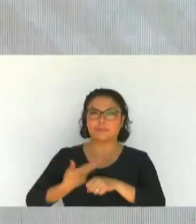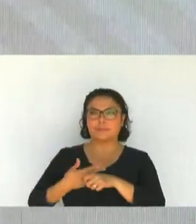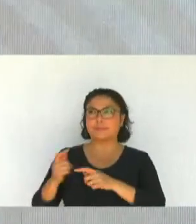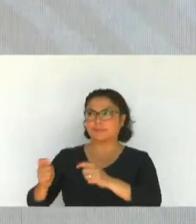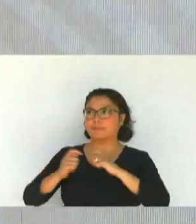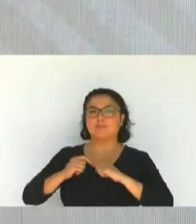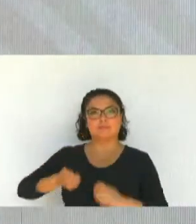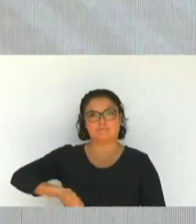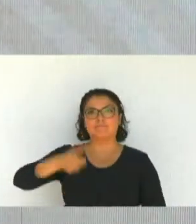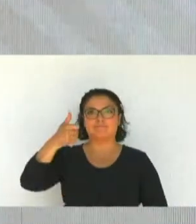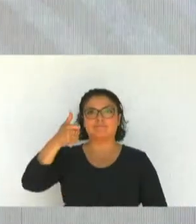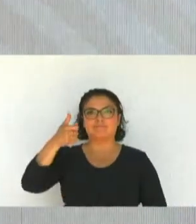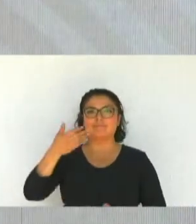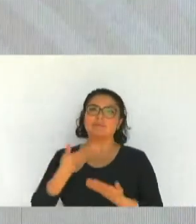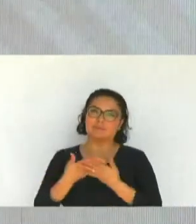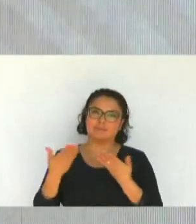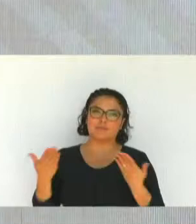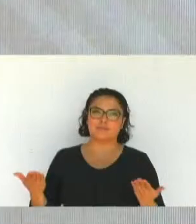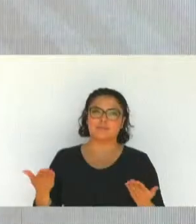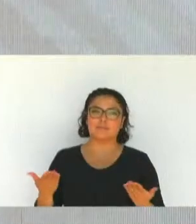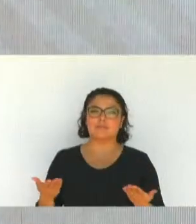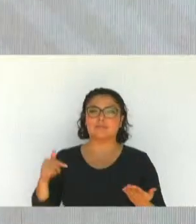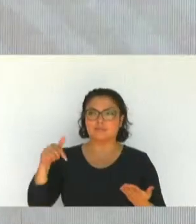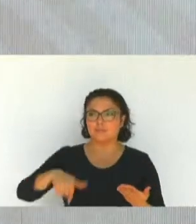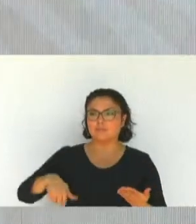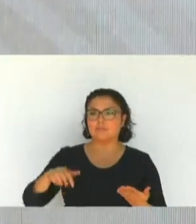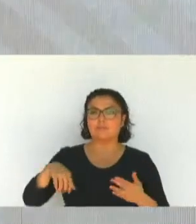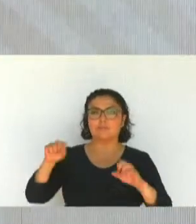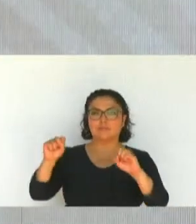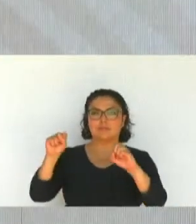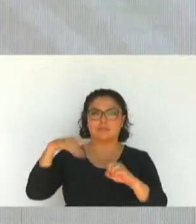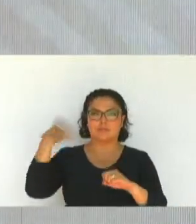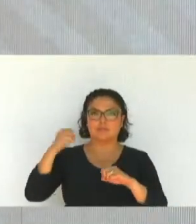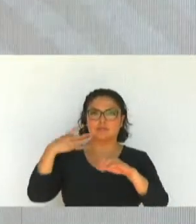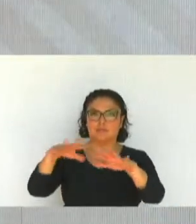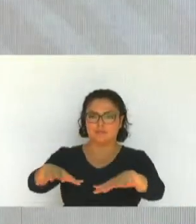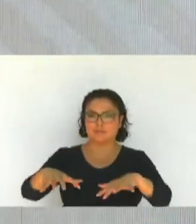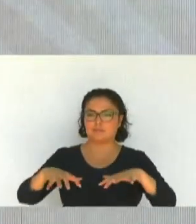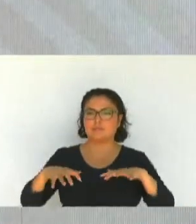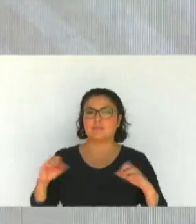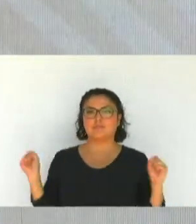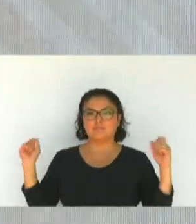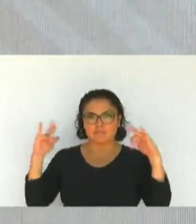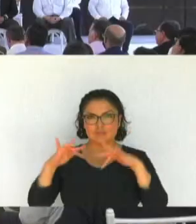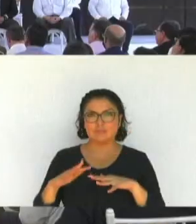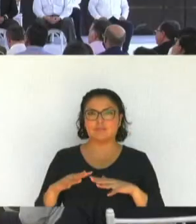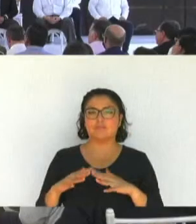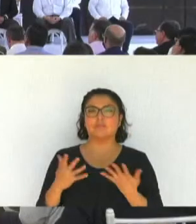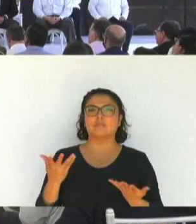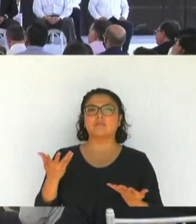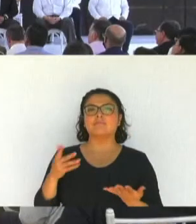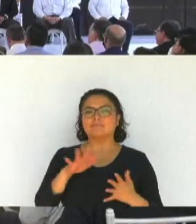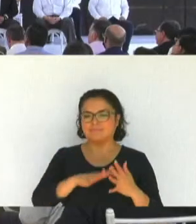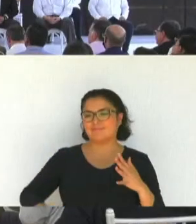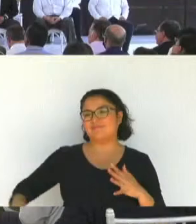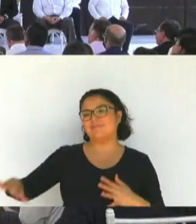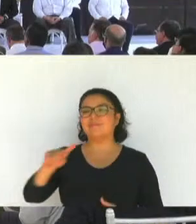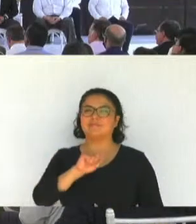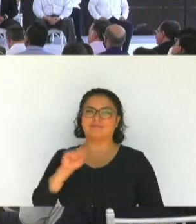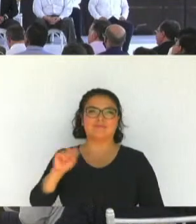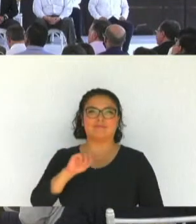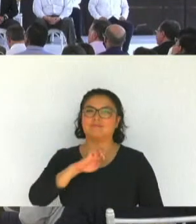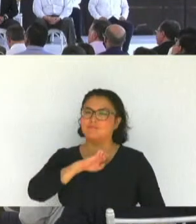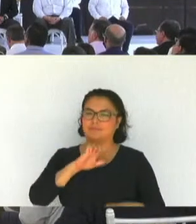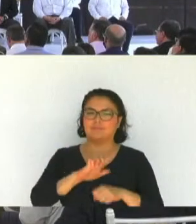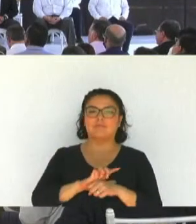un honor, sin duda, que este evento de gran importancia que nos convoca sea en la comarca lagunera.